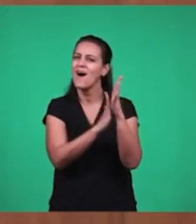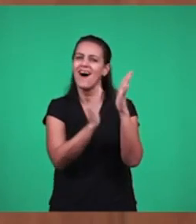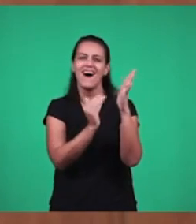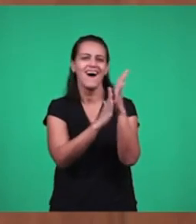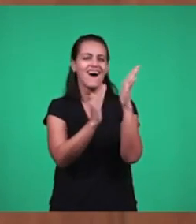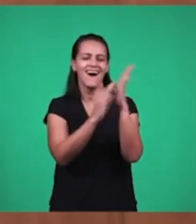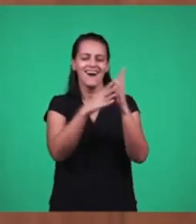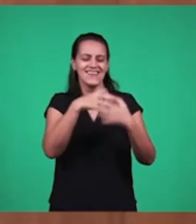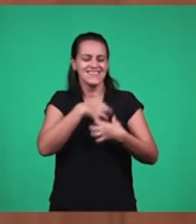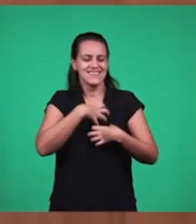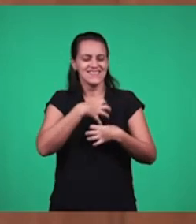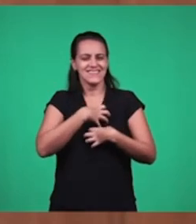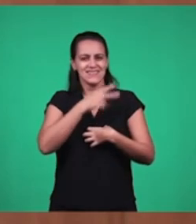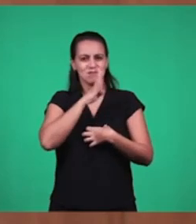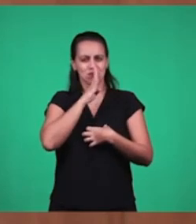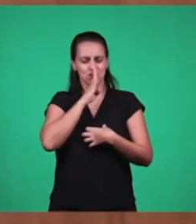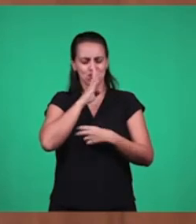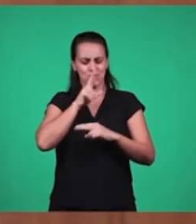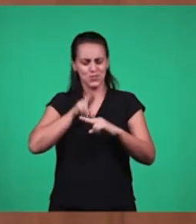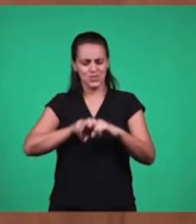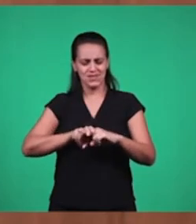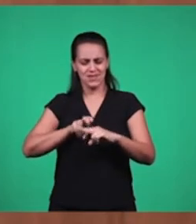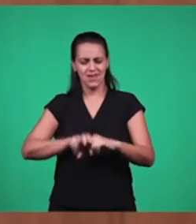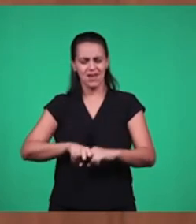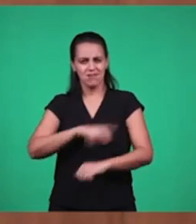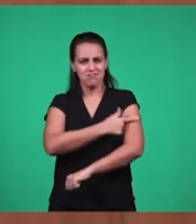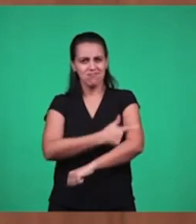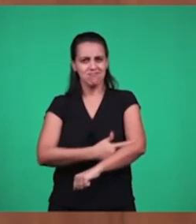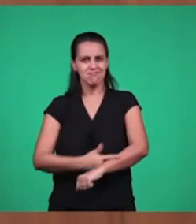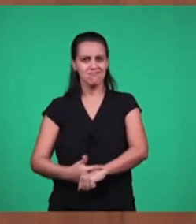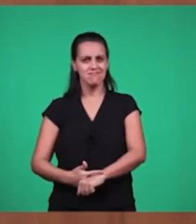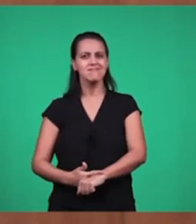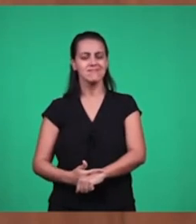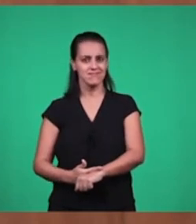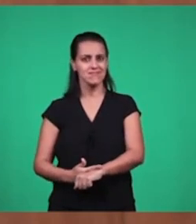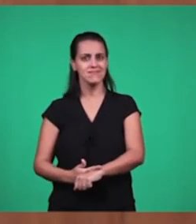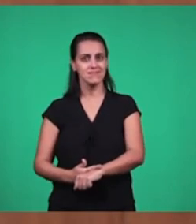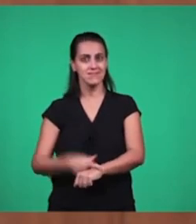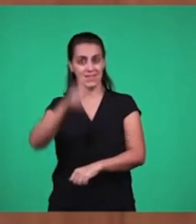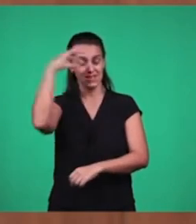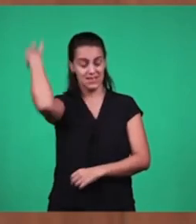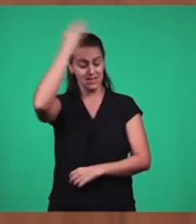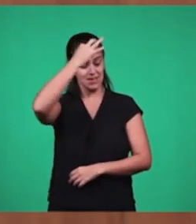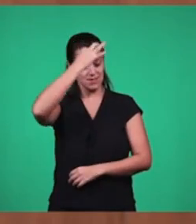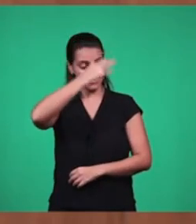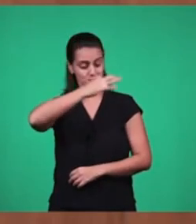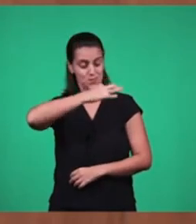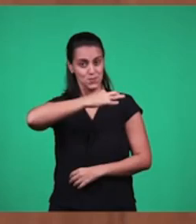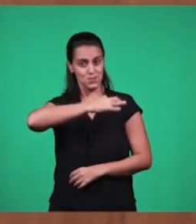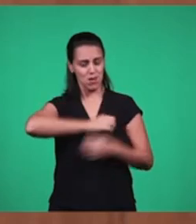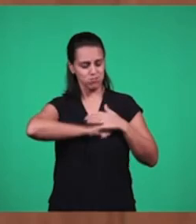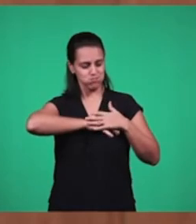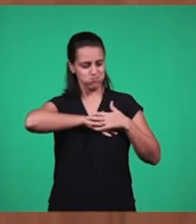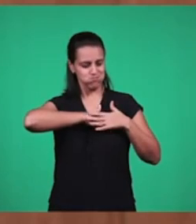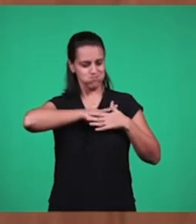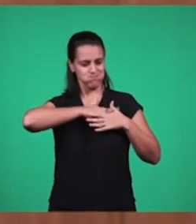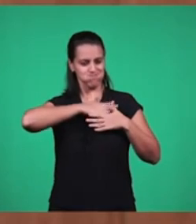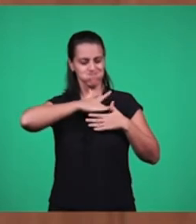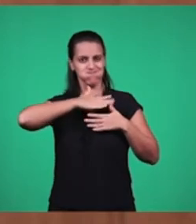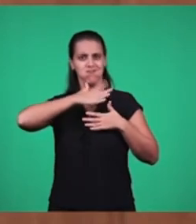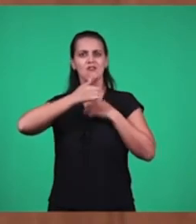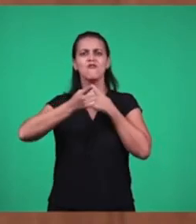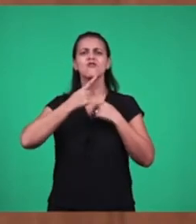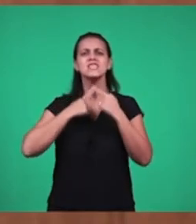los loores, tenemos reverencia al oír la palabra. Cuando estamos llenos del Espíritu Santo, tenemos el deseo de leer